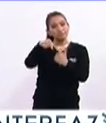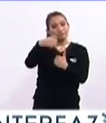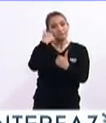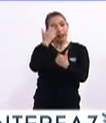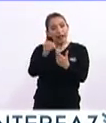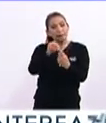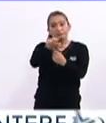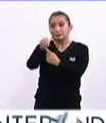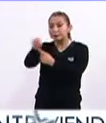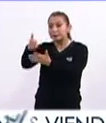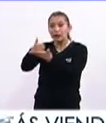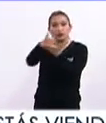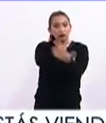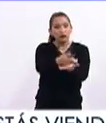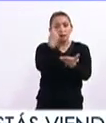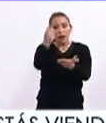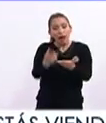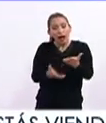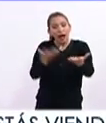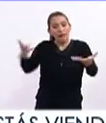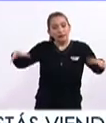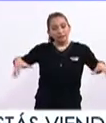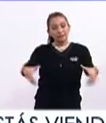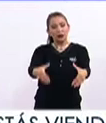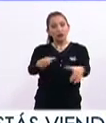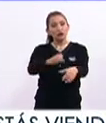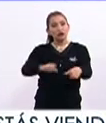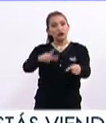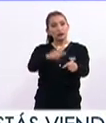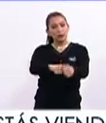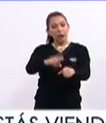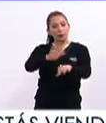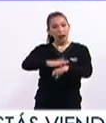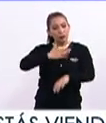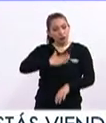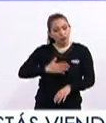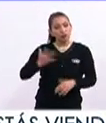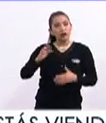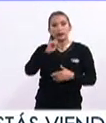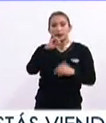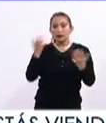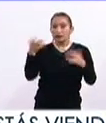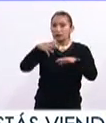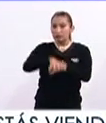busca impactar y contribuir a la construcción de una sociedad más justa, inclusiva e